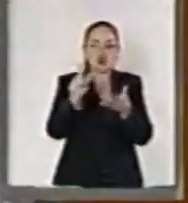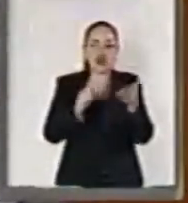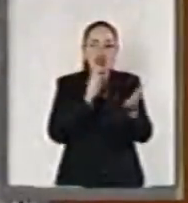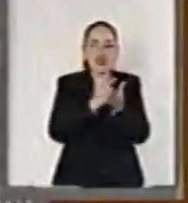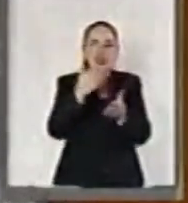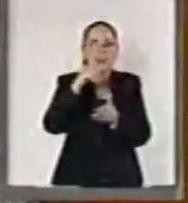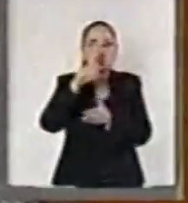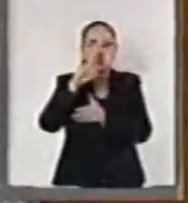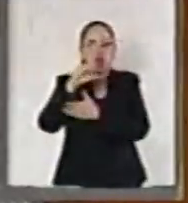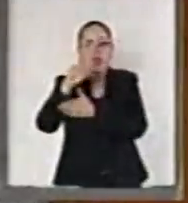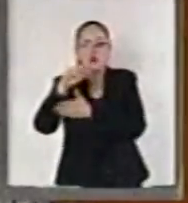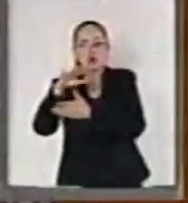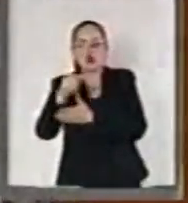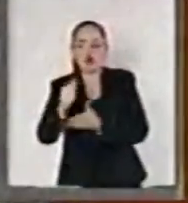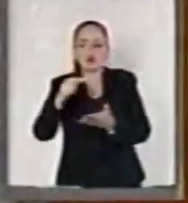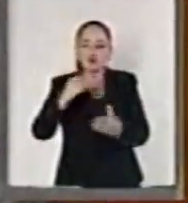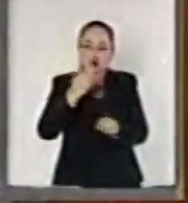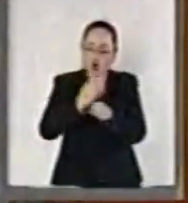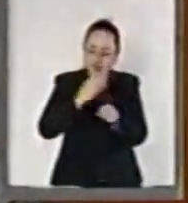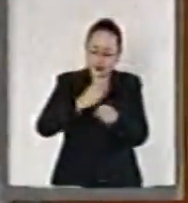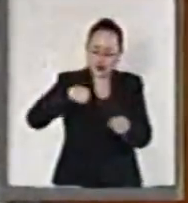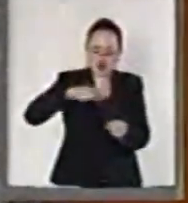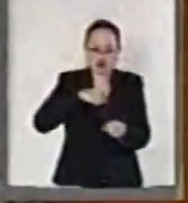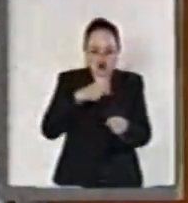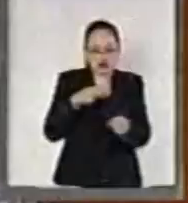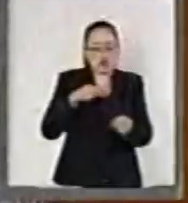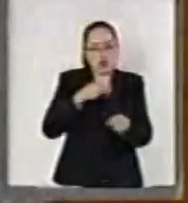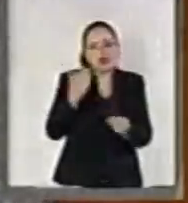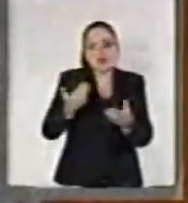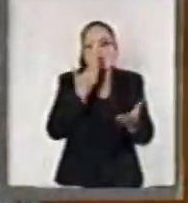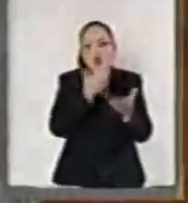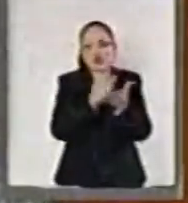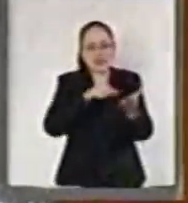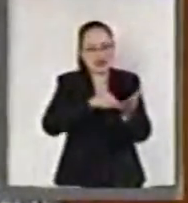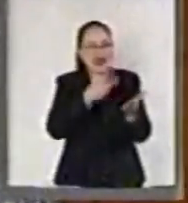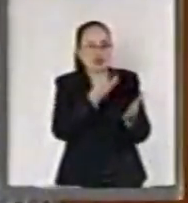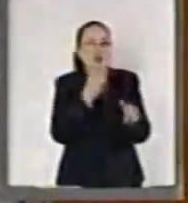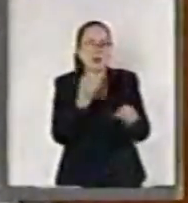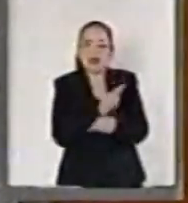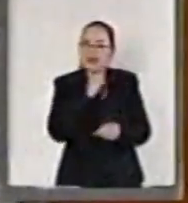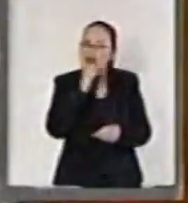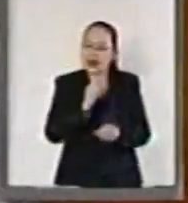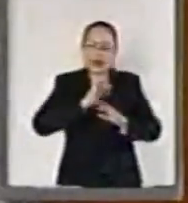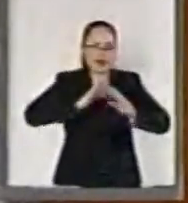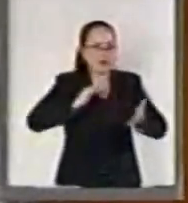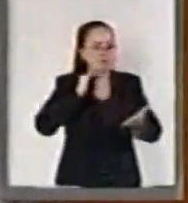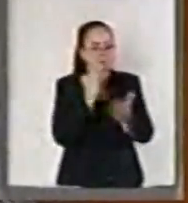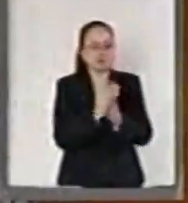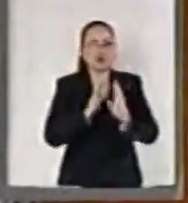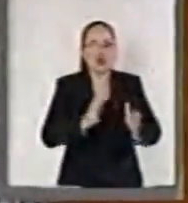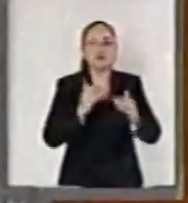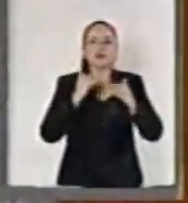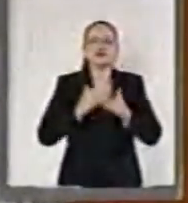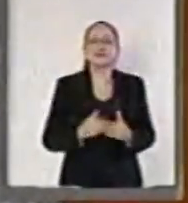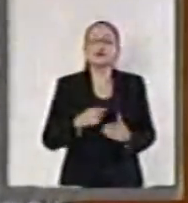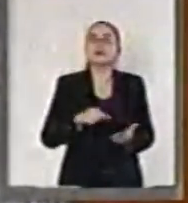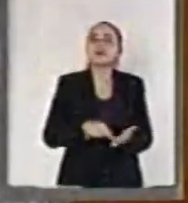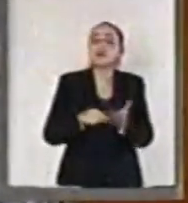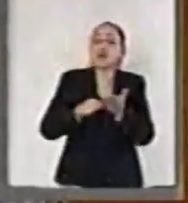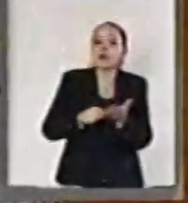que nosotros en esta iniciativa proponemos regularlo para que esto ya no ocurra. Dice la CRE que